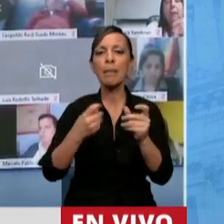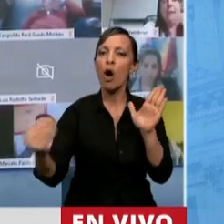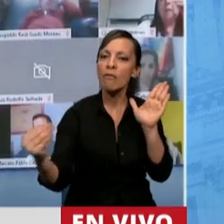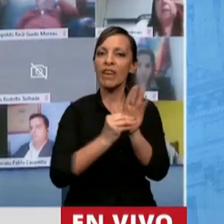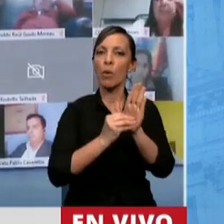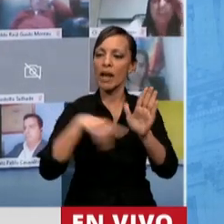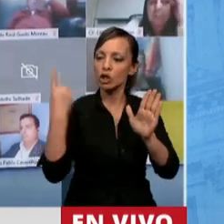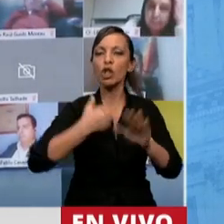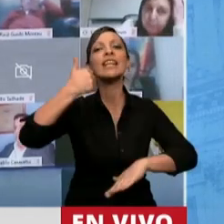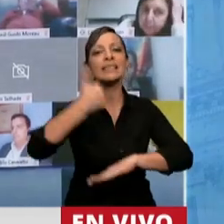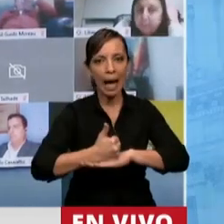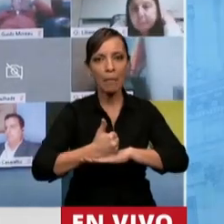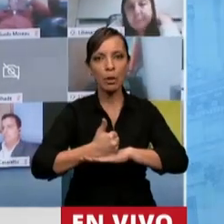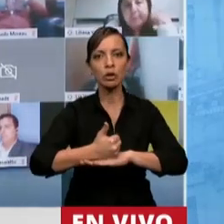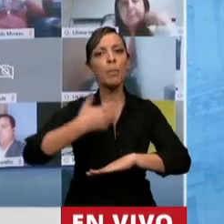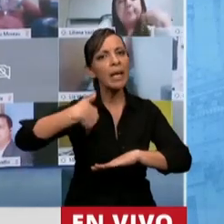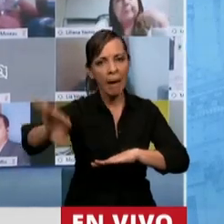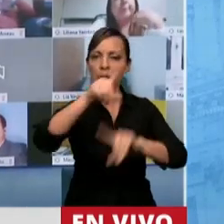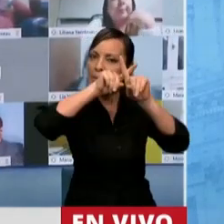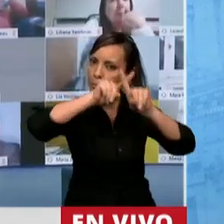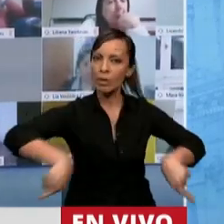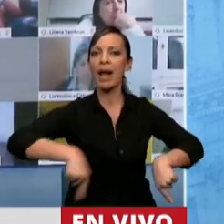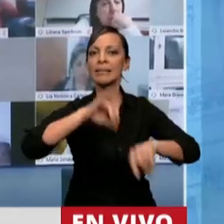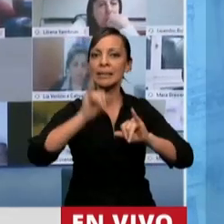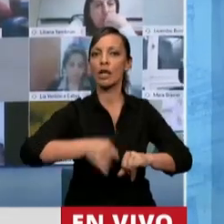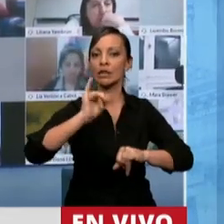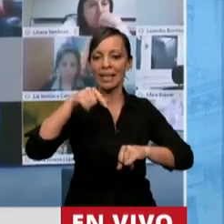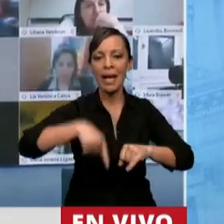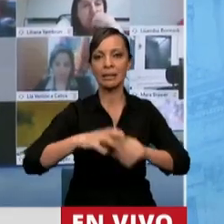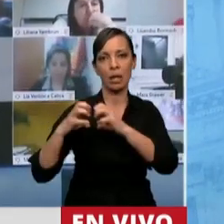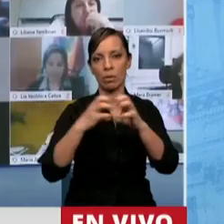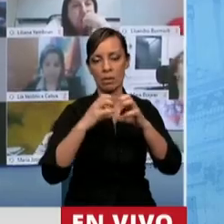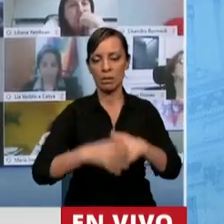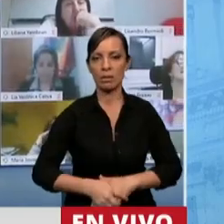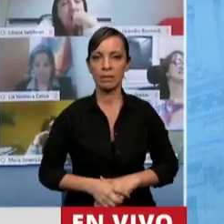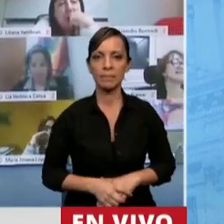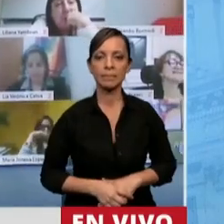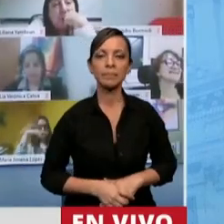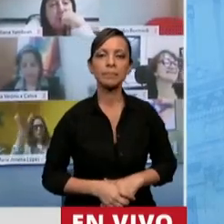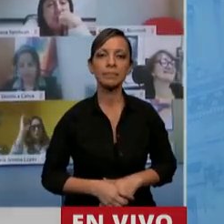constancia de nuestra presencia porque vamos a impugnar debidamente esta audiencia.